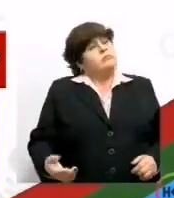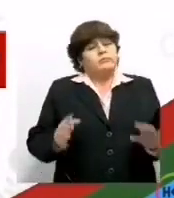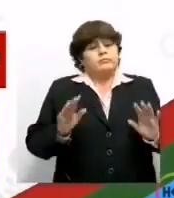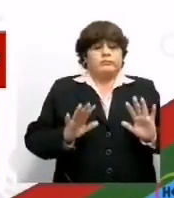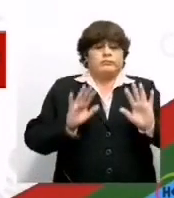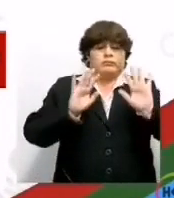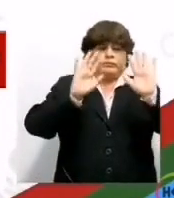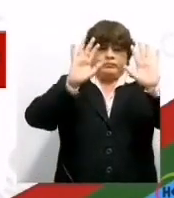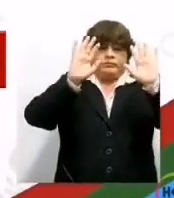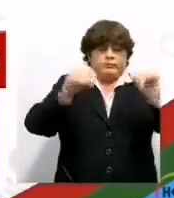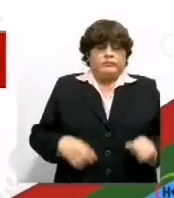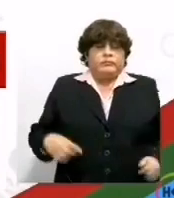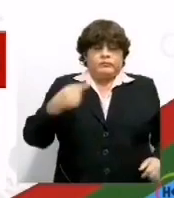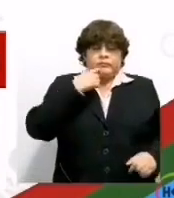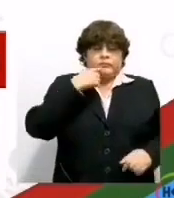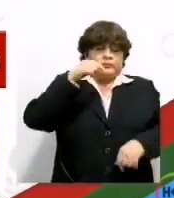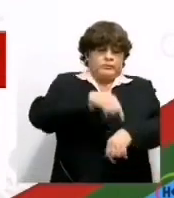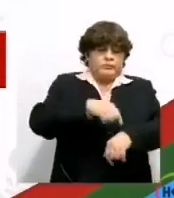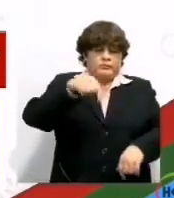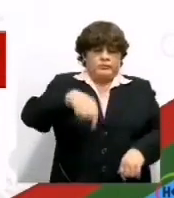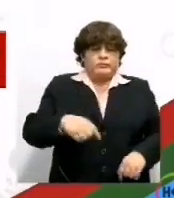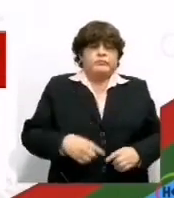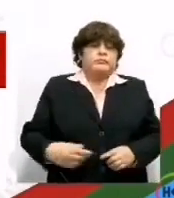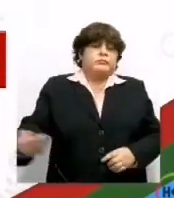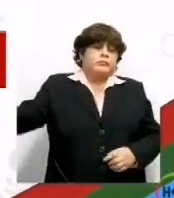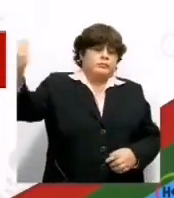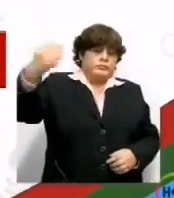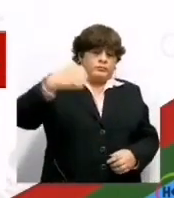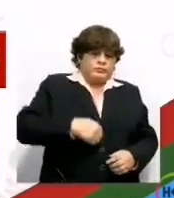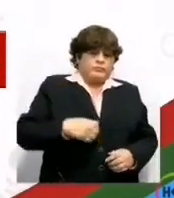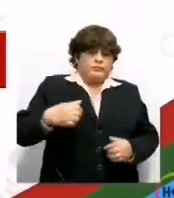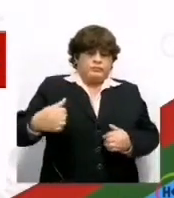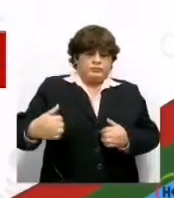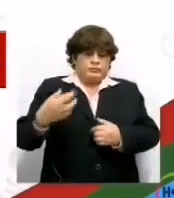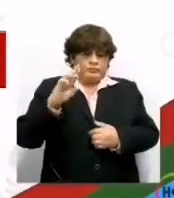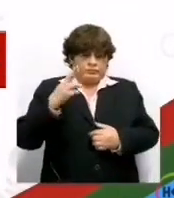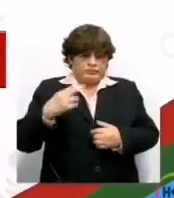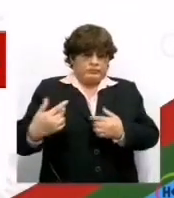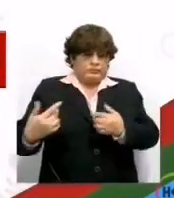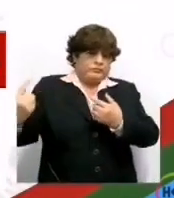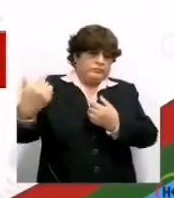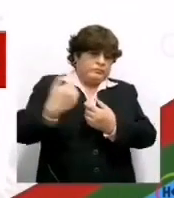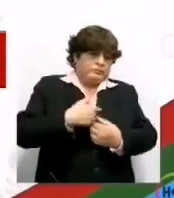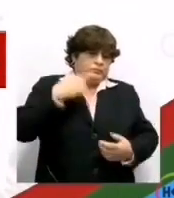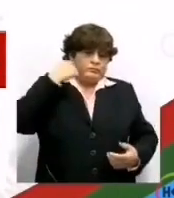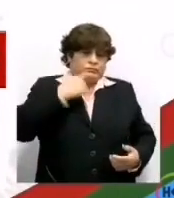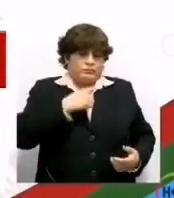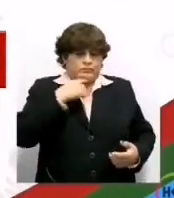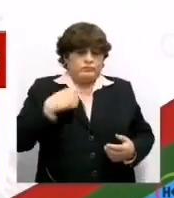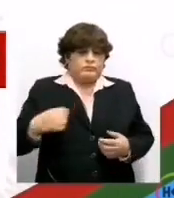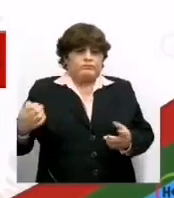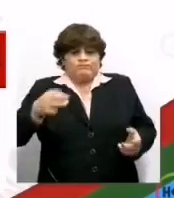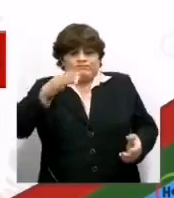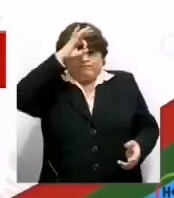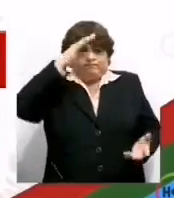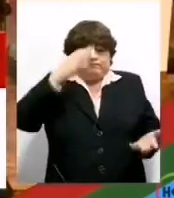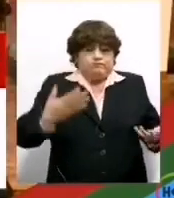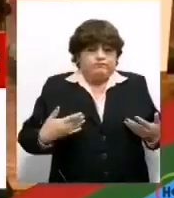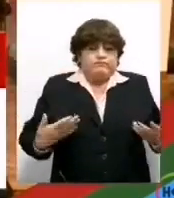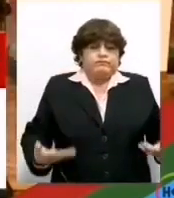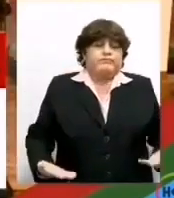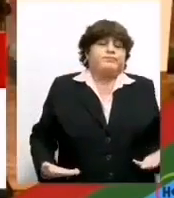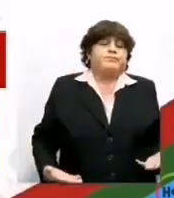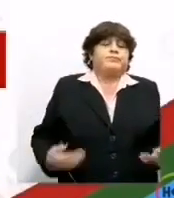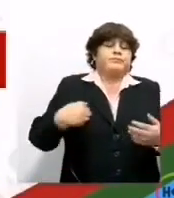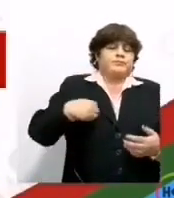el milagro en este momento puede estar entrando un delincuente rankeado y no lo sabemos Entonces